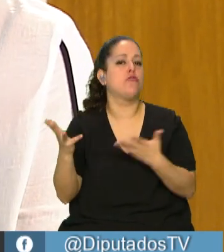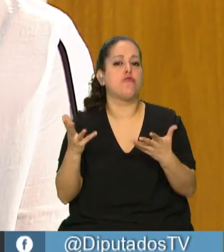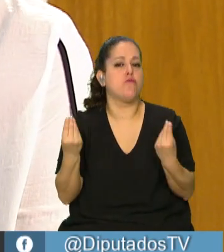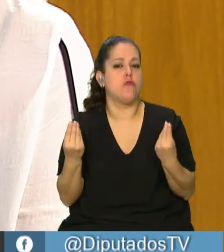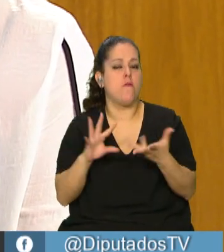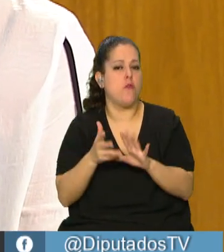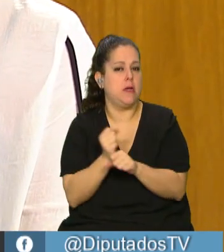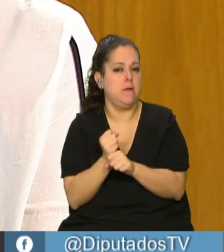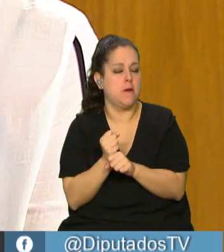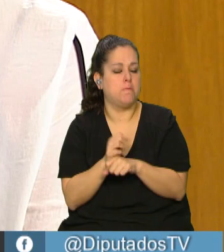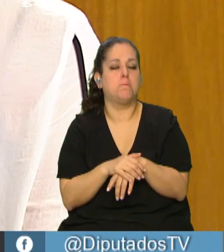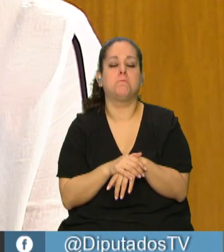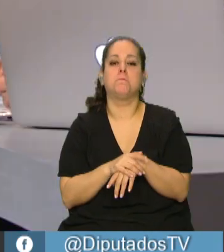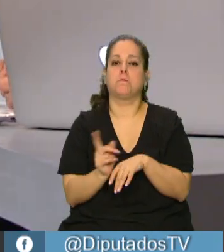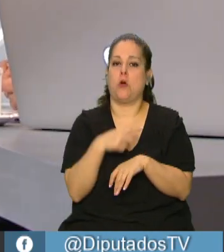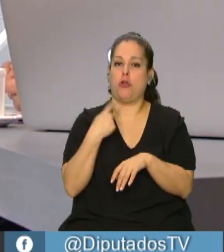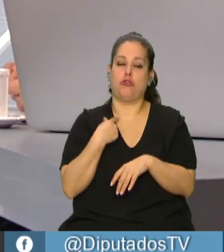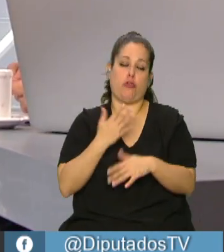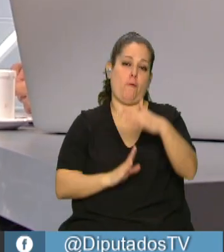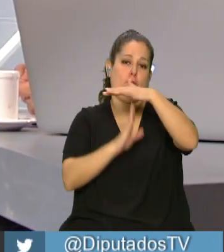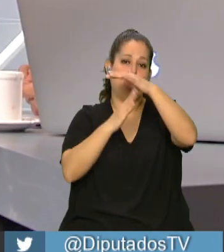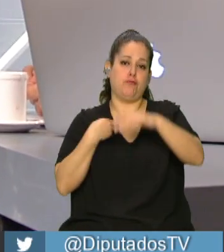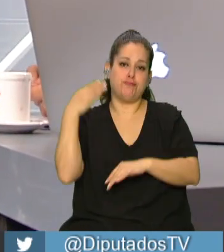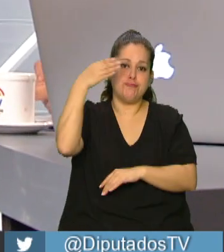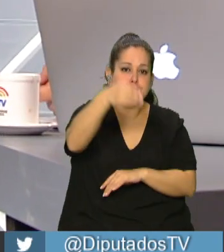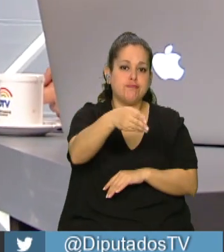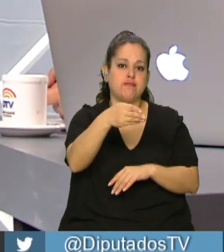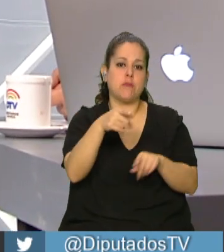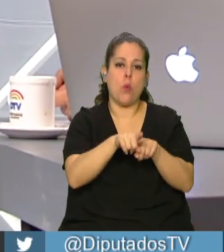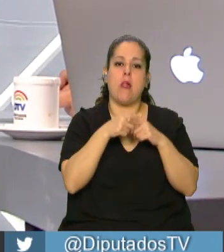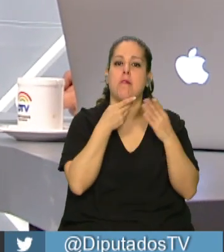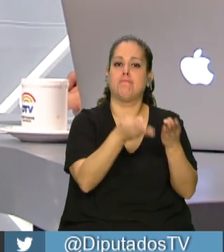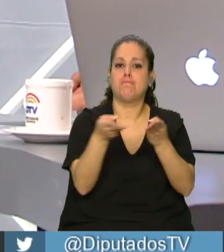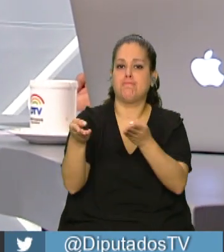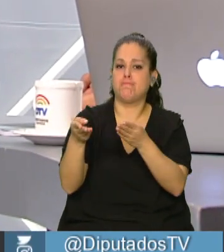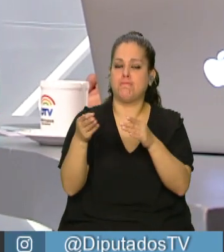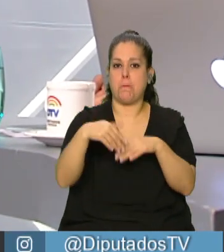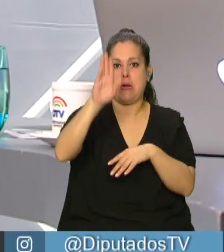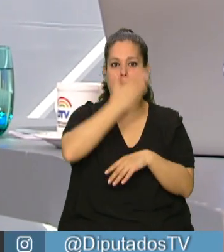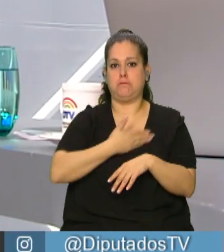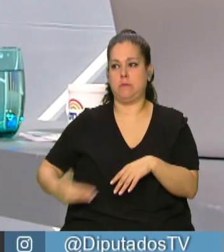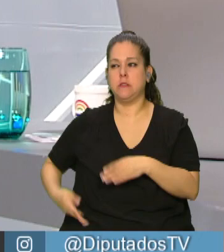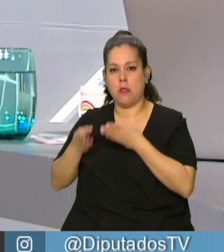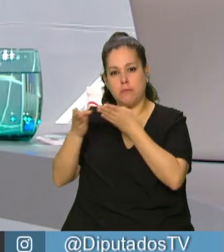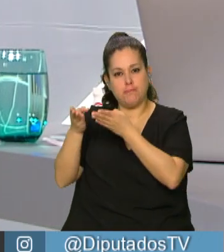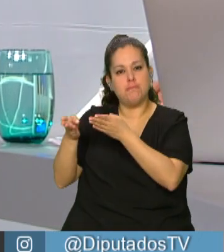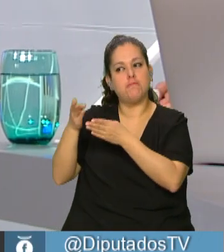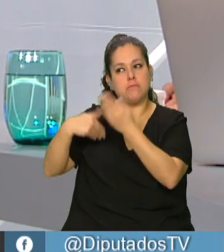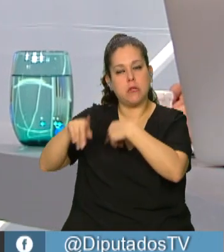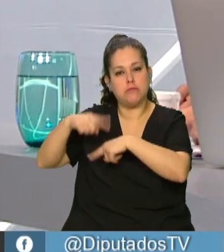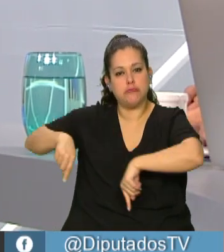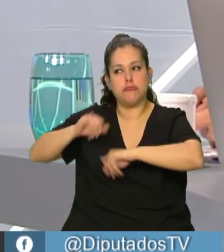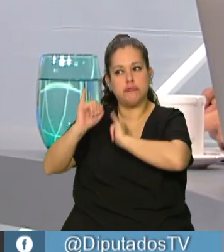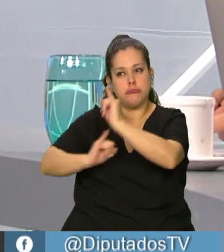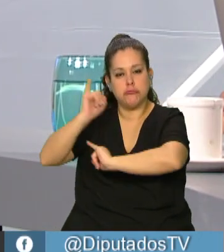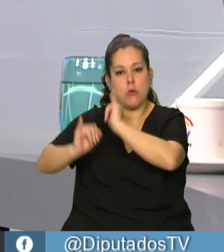Nosotros como funcionarios, bueno, asistimos y tratamos de brindar la mayor colaboración, sobre todo al presidente y a los presidentes de bloque que ahí están. En